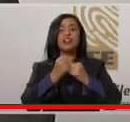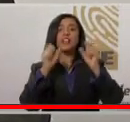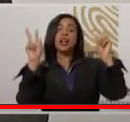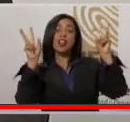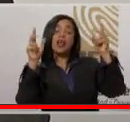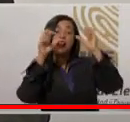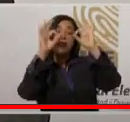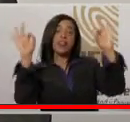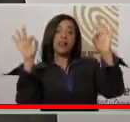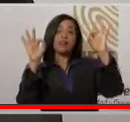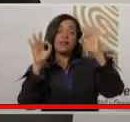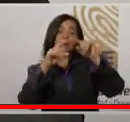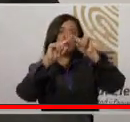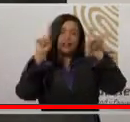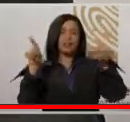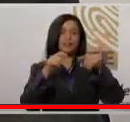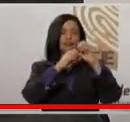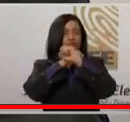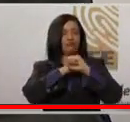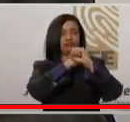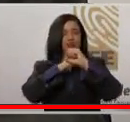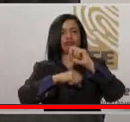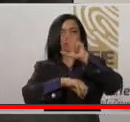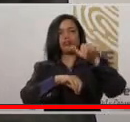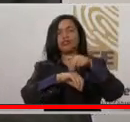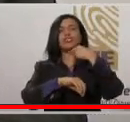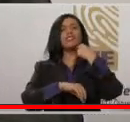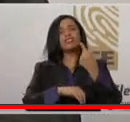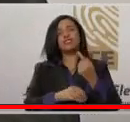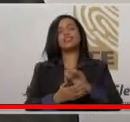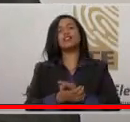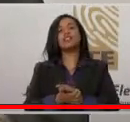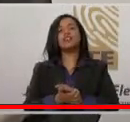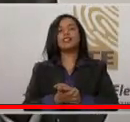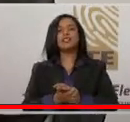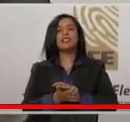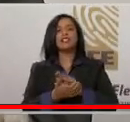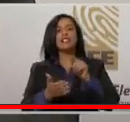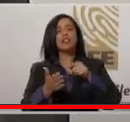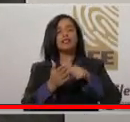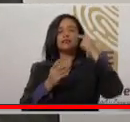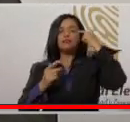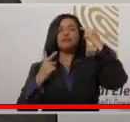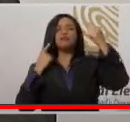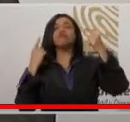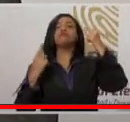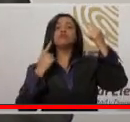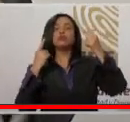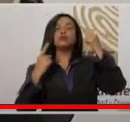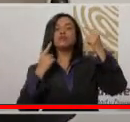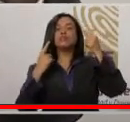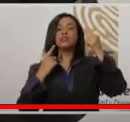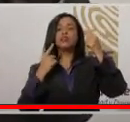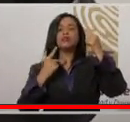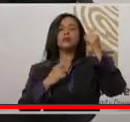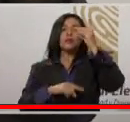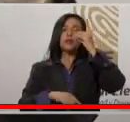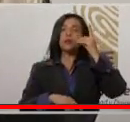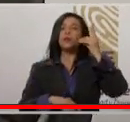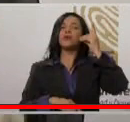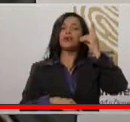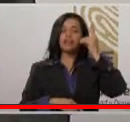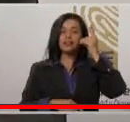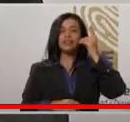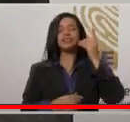escudo nacional nos ha orientado en la vida republicana, que en el pensamiento de nuestro insigne padre de la